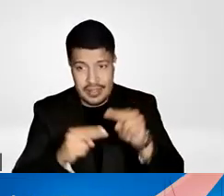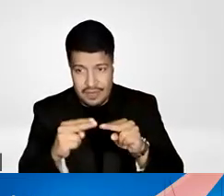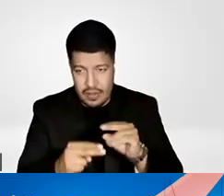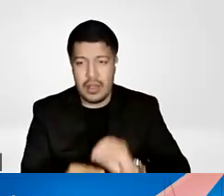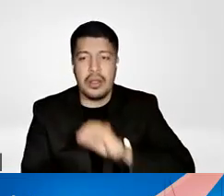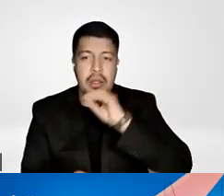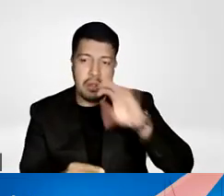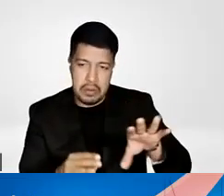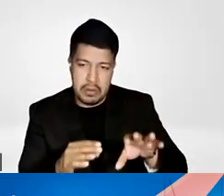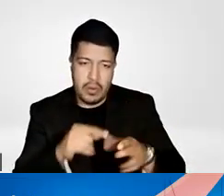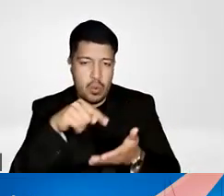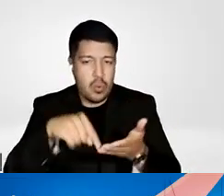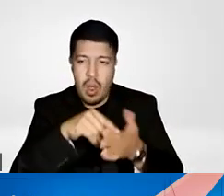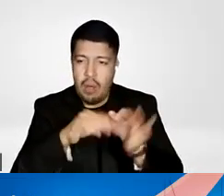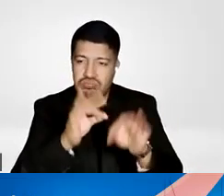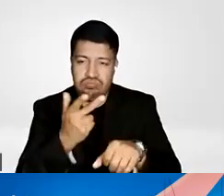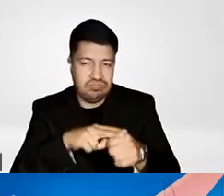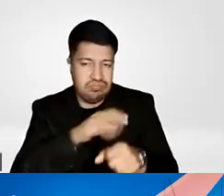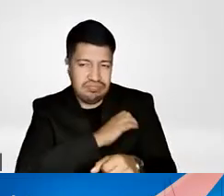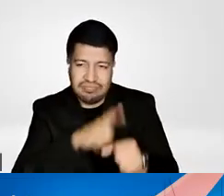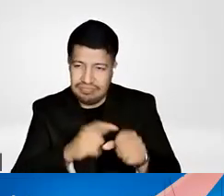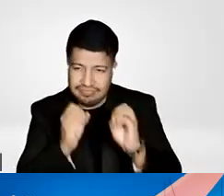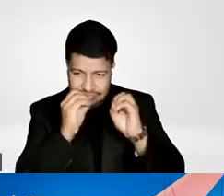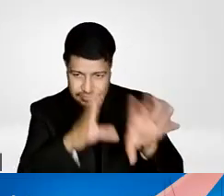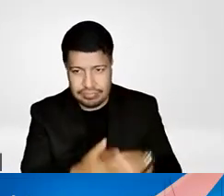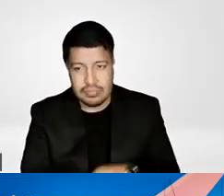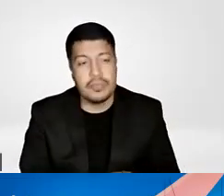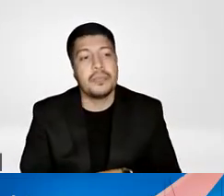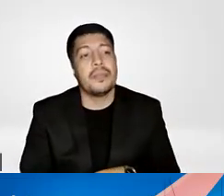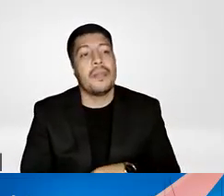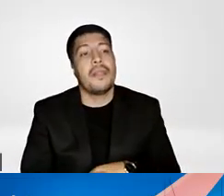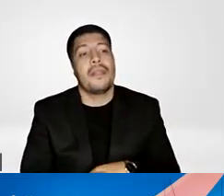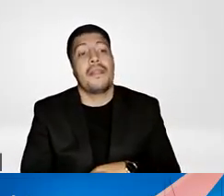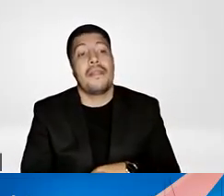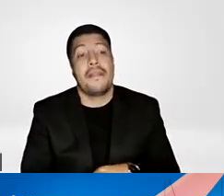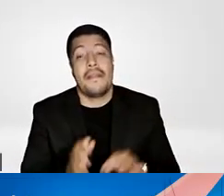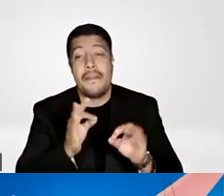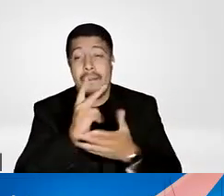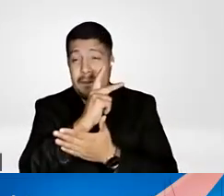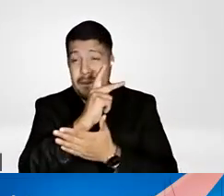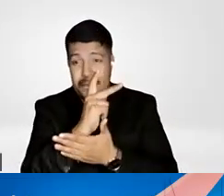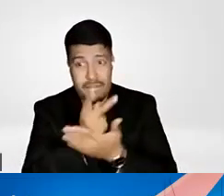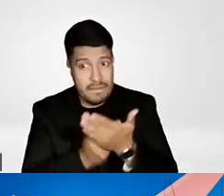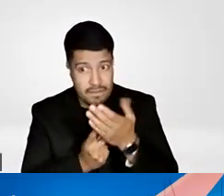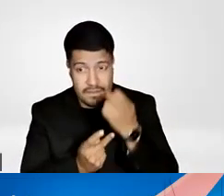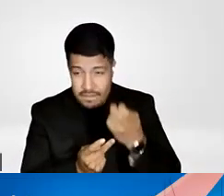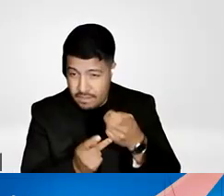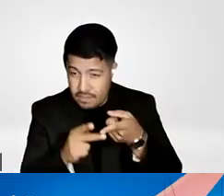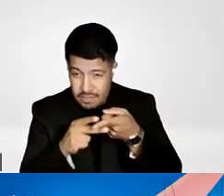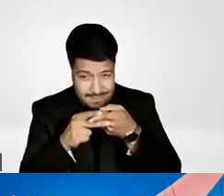Ya para dar entrada al programa como tal de las clínicas de atención al neurodesarrollo, pues hay que